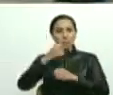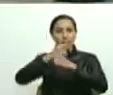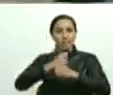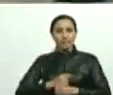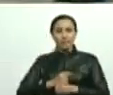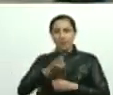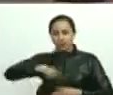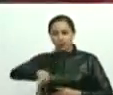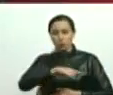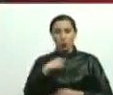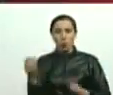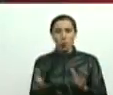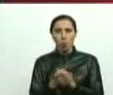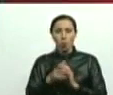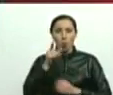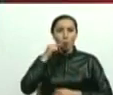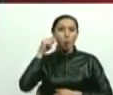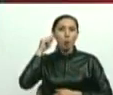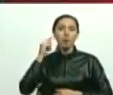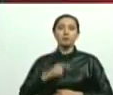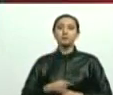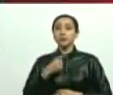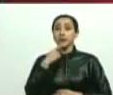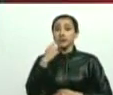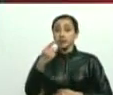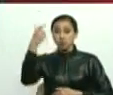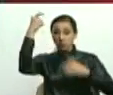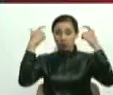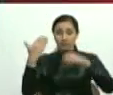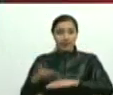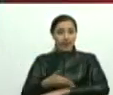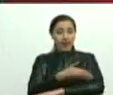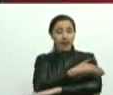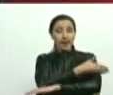compañeras. Lo dijo nuestro comandante Chávez,